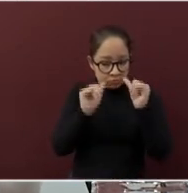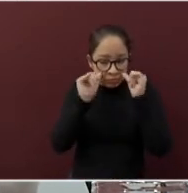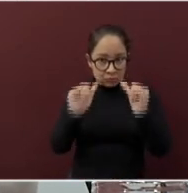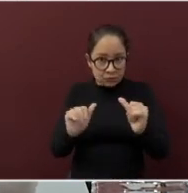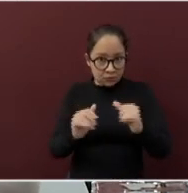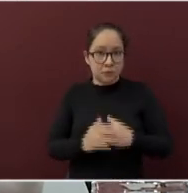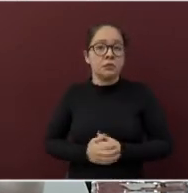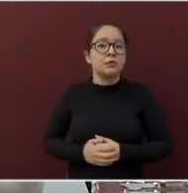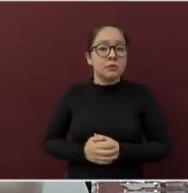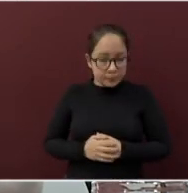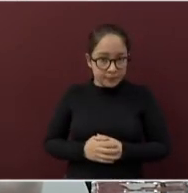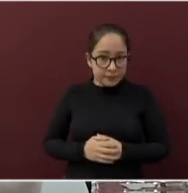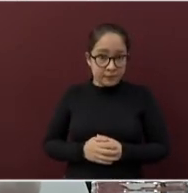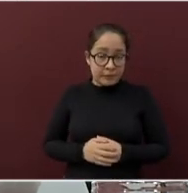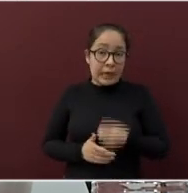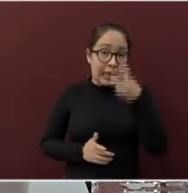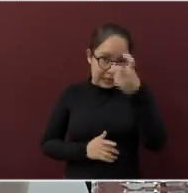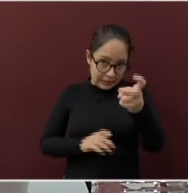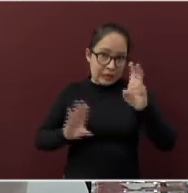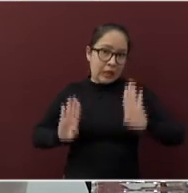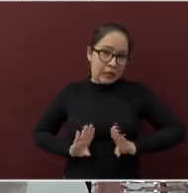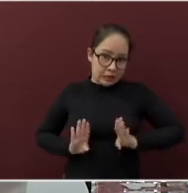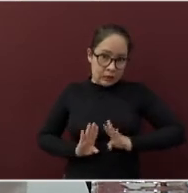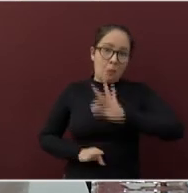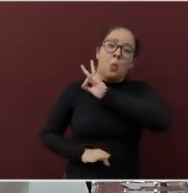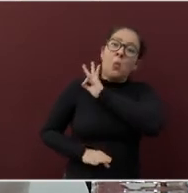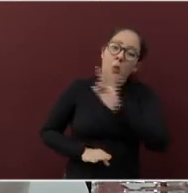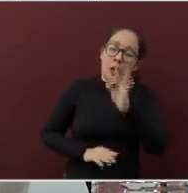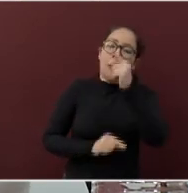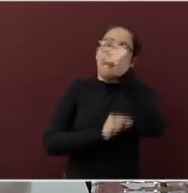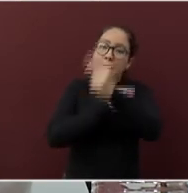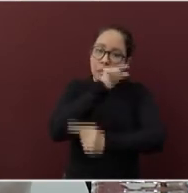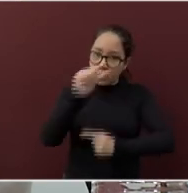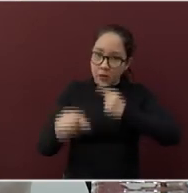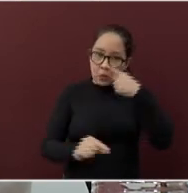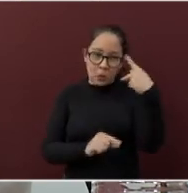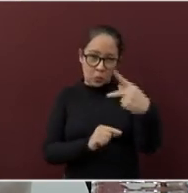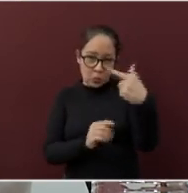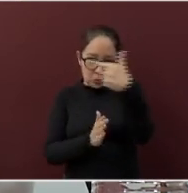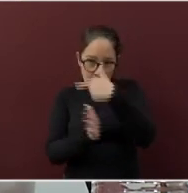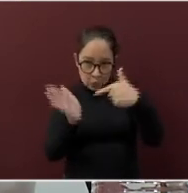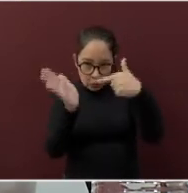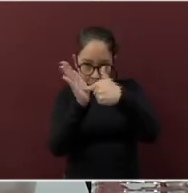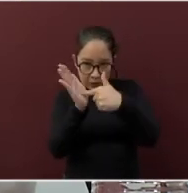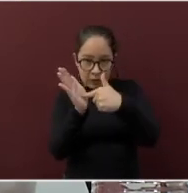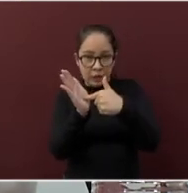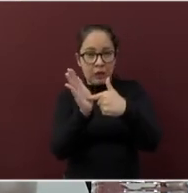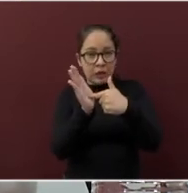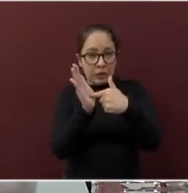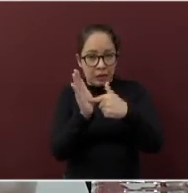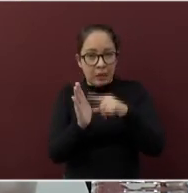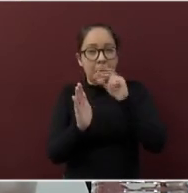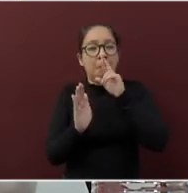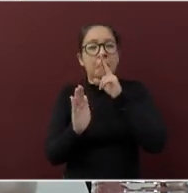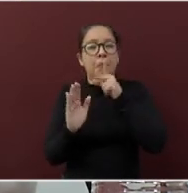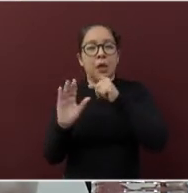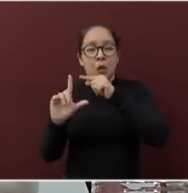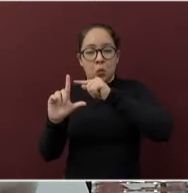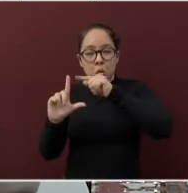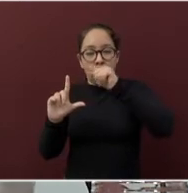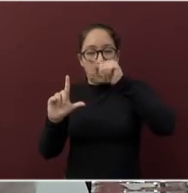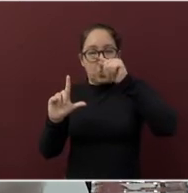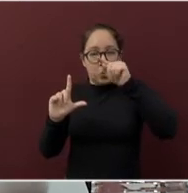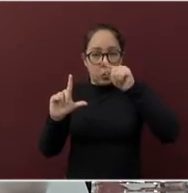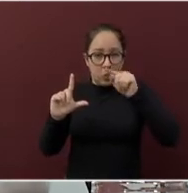solo así van a poder garantizar que su localidad siga bajando su